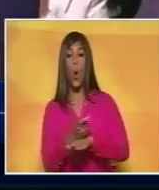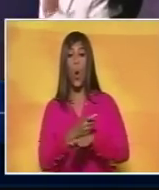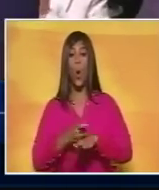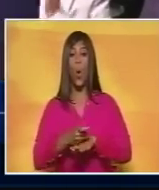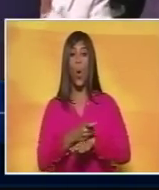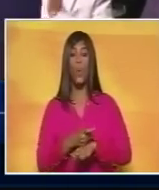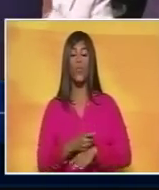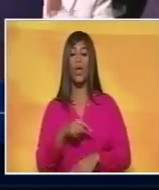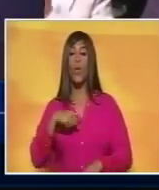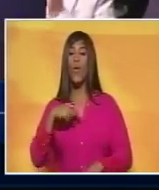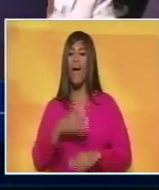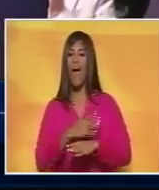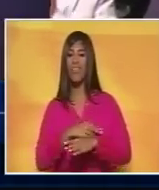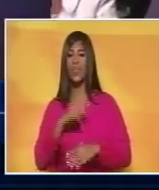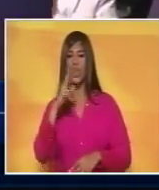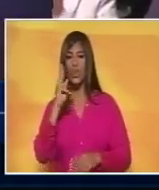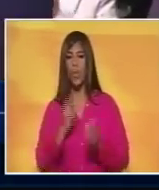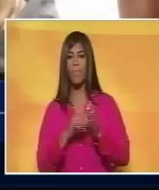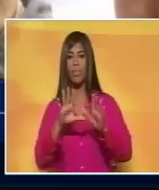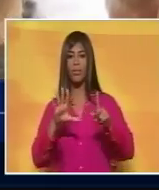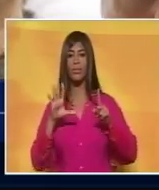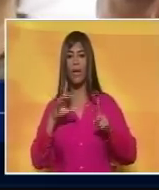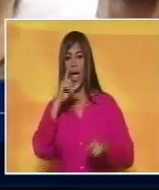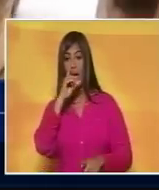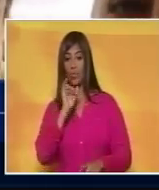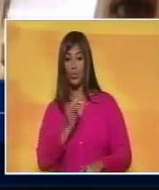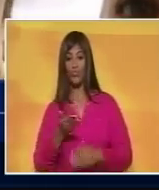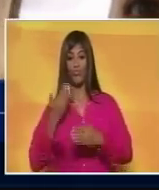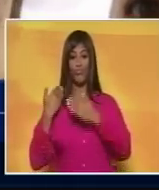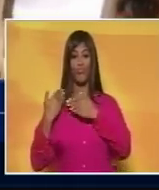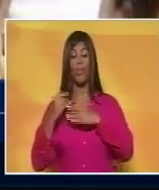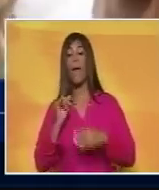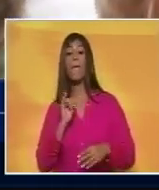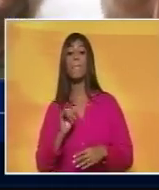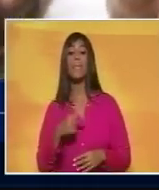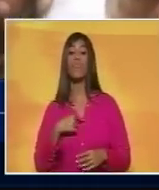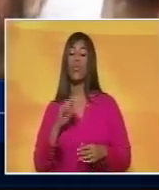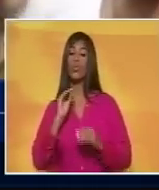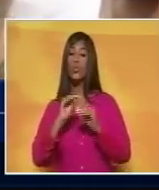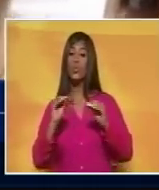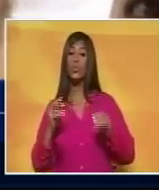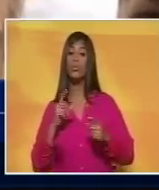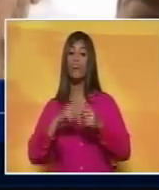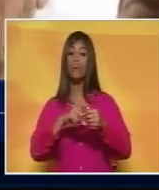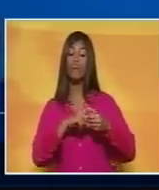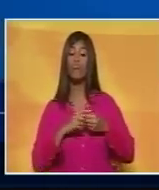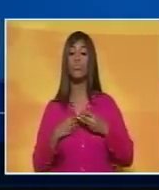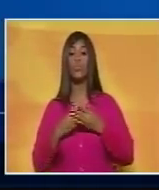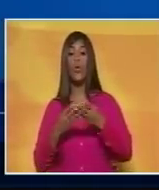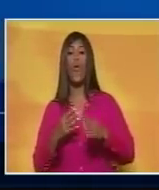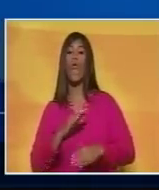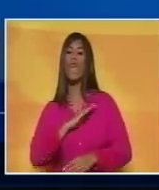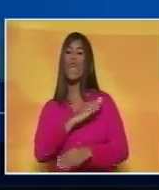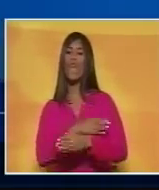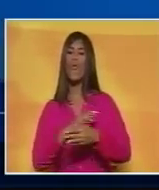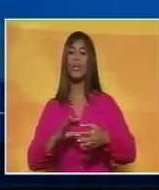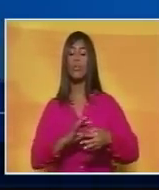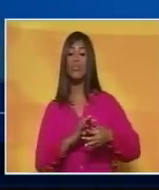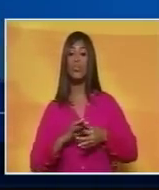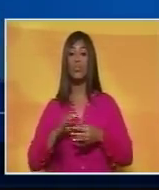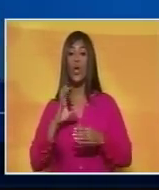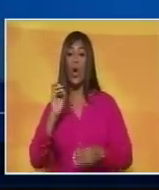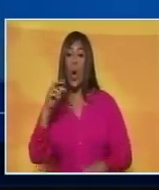gobierno en 2016. En un comunicado dirigido a sus miembros, las Fuerzas Alternativas Revolucionarias del